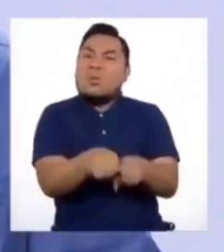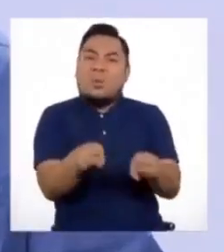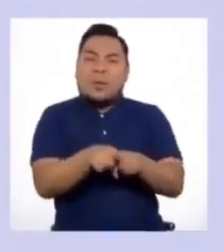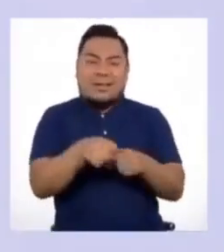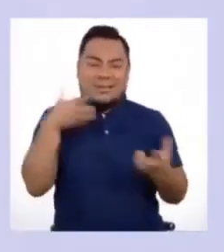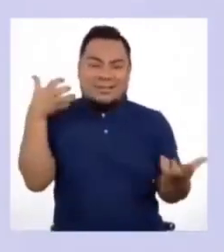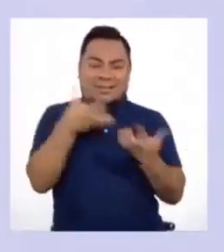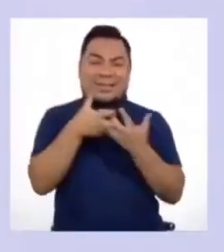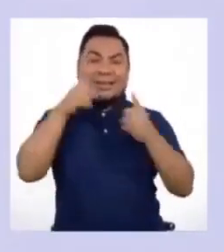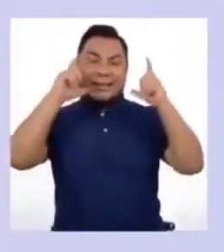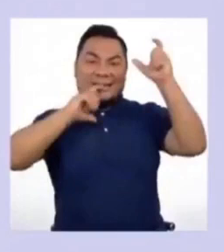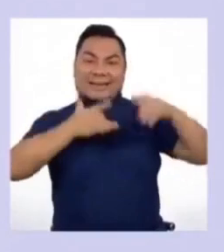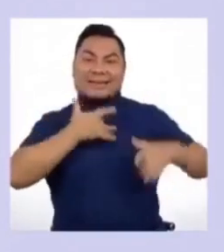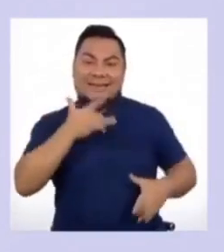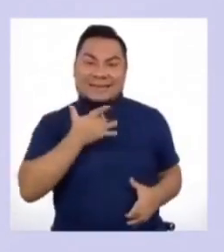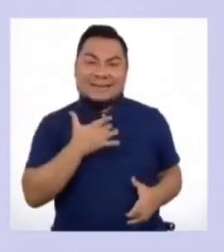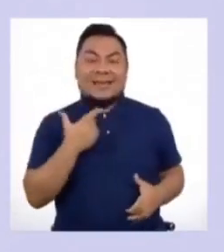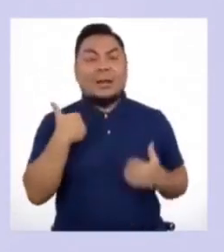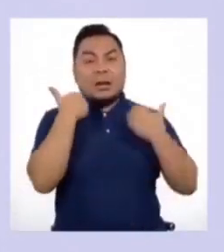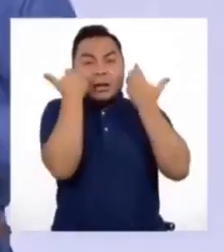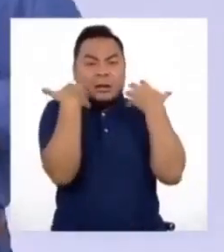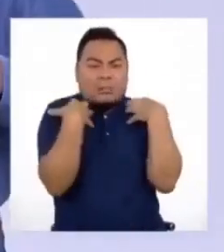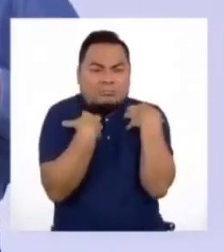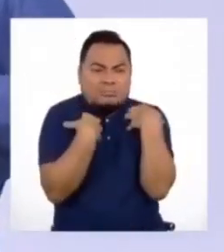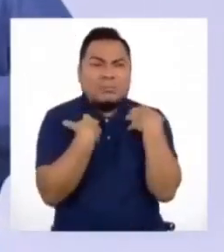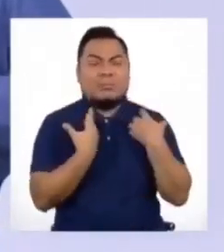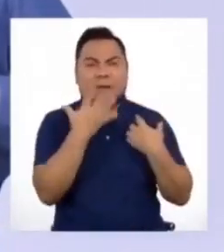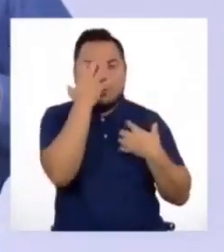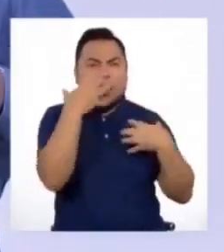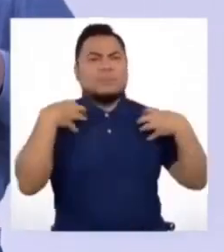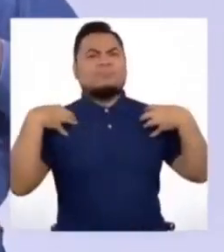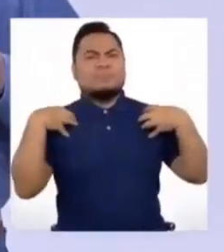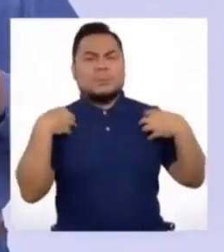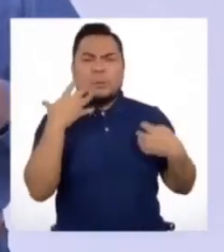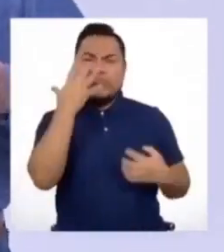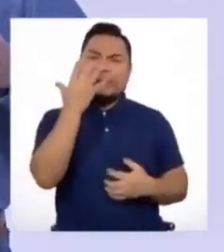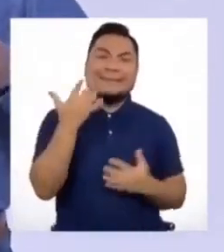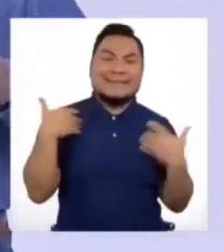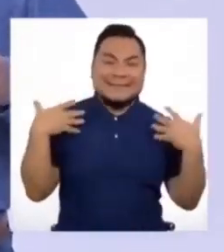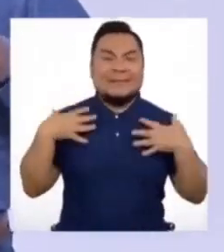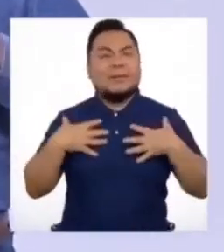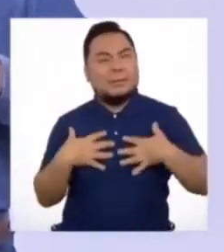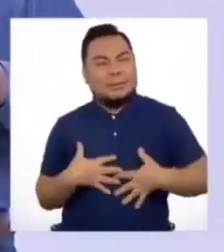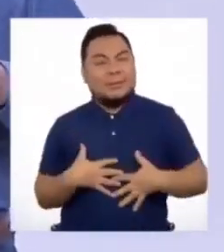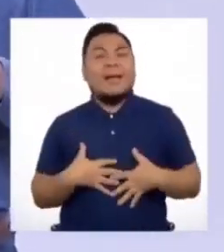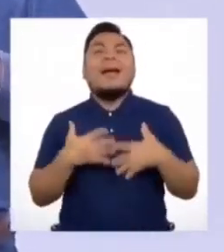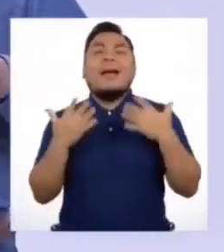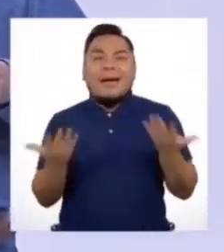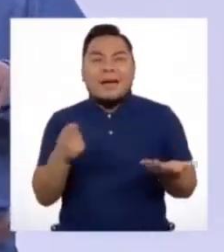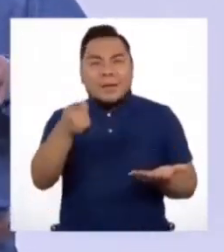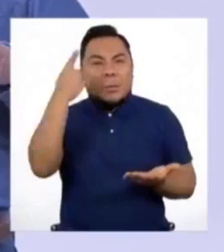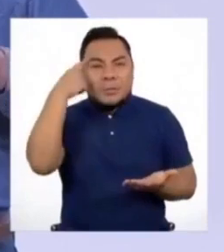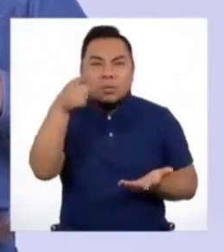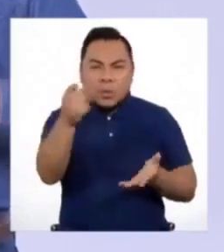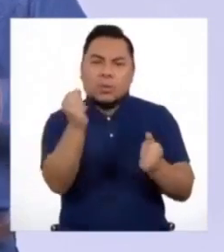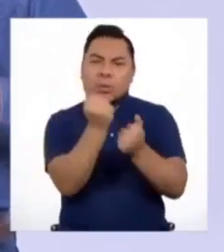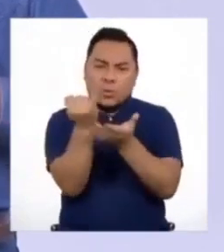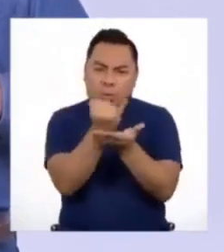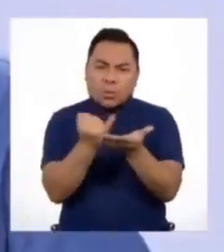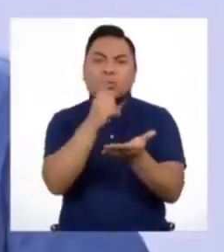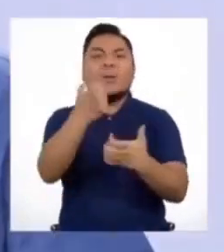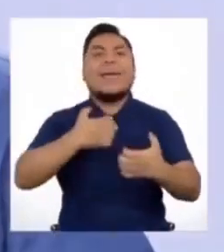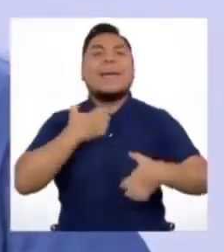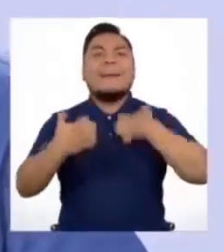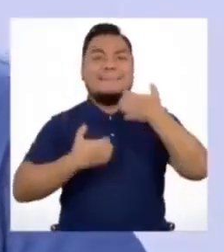qué manera se expresa porque no siempre es igual. Por ello, te vamos a invitar a crear un conjunto de dibujos de tus